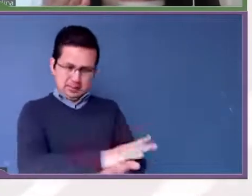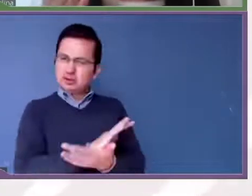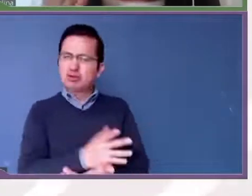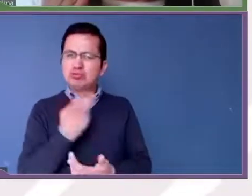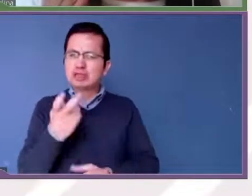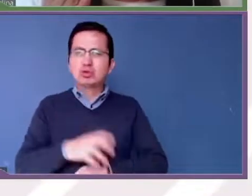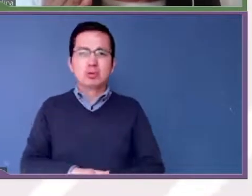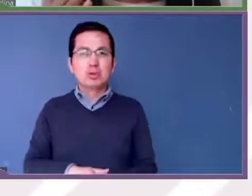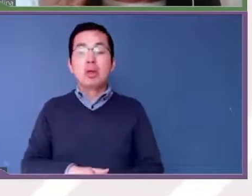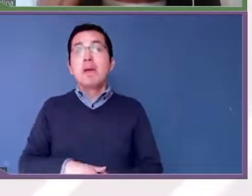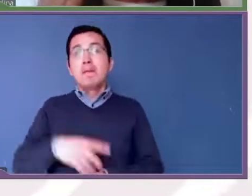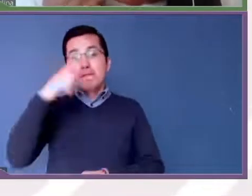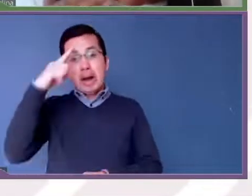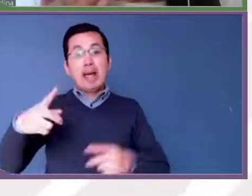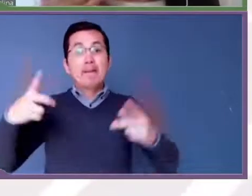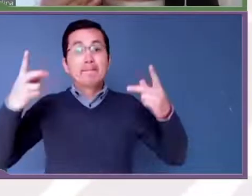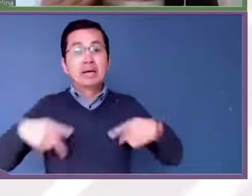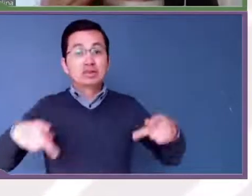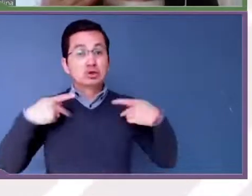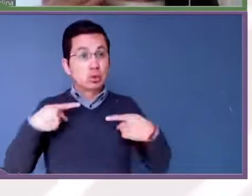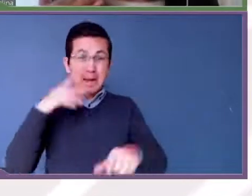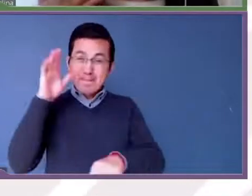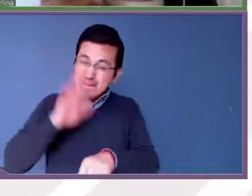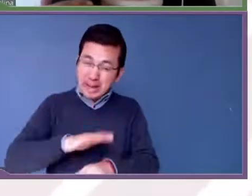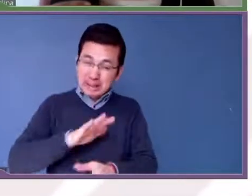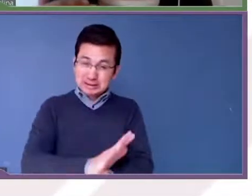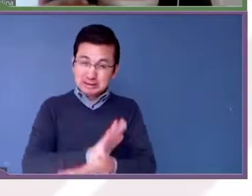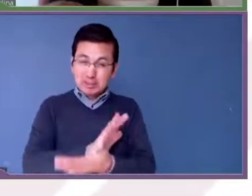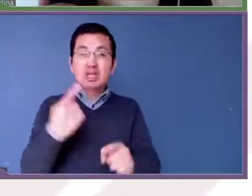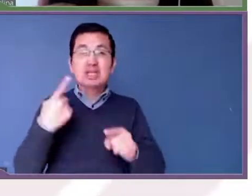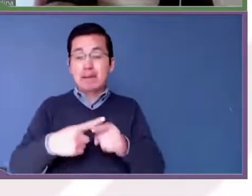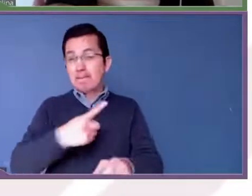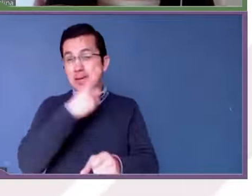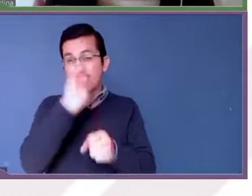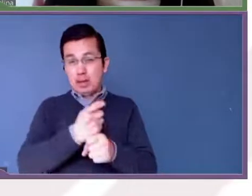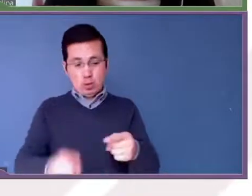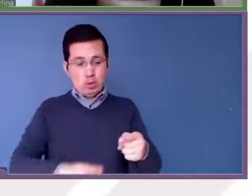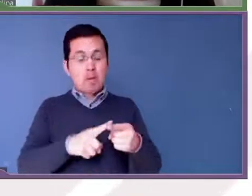población, personas pobres, indígenas y mujeres